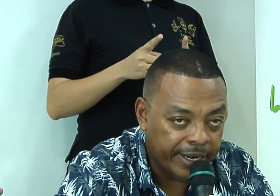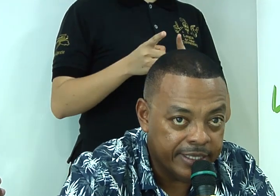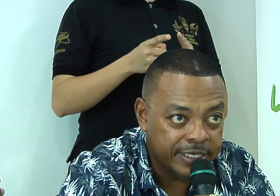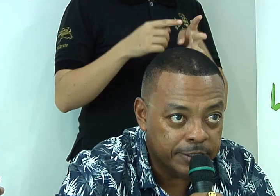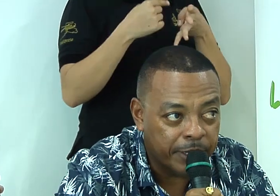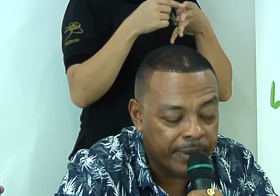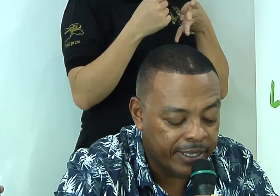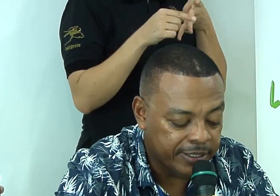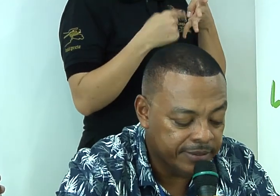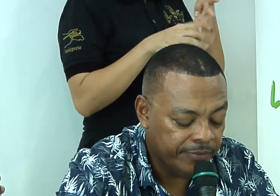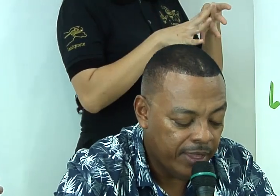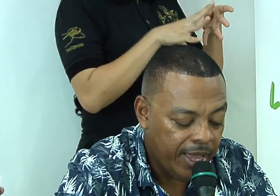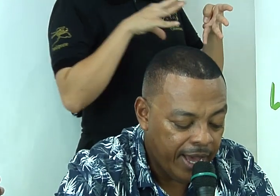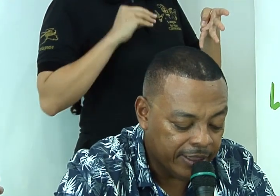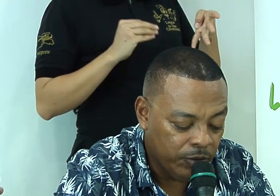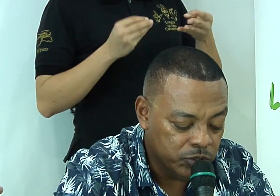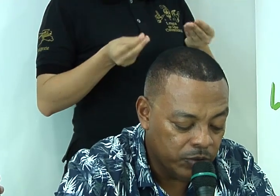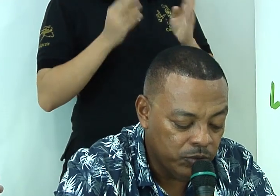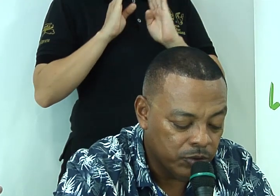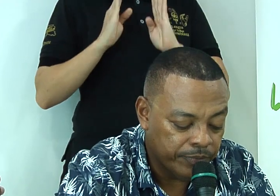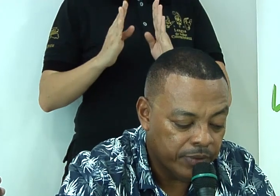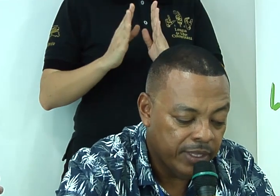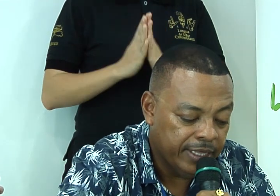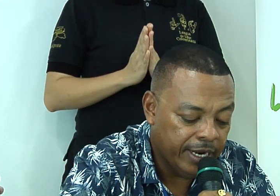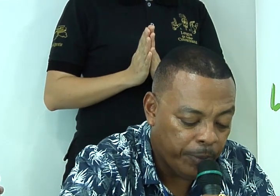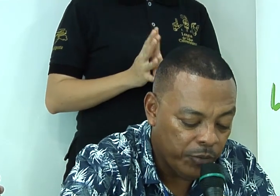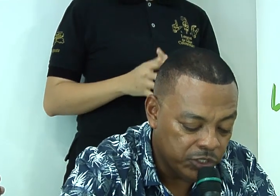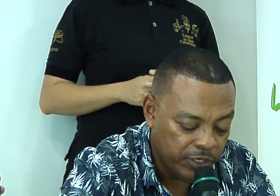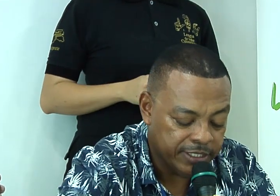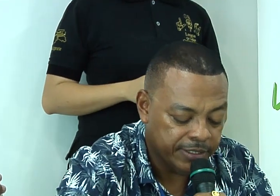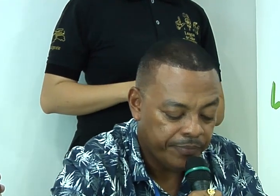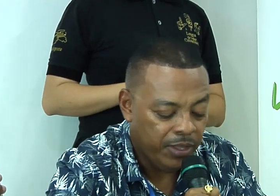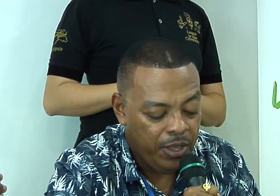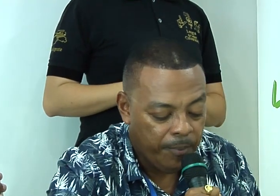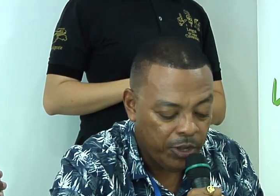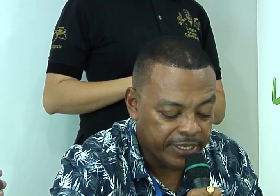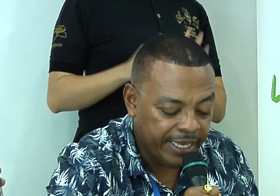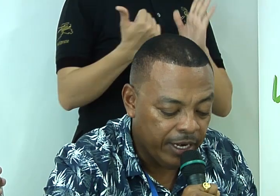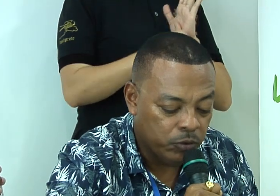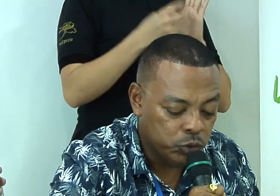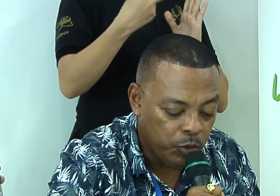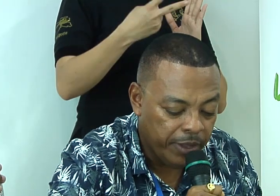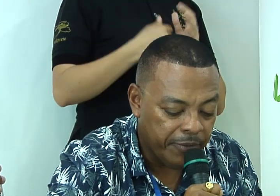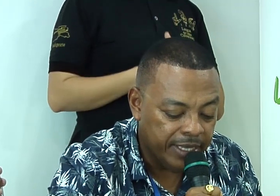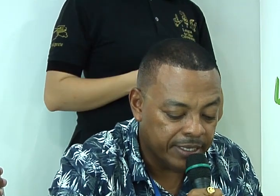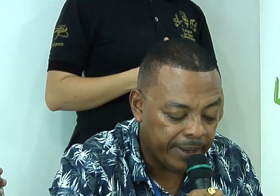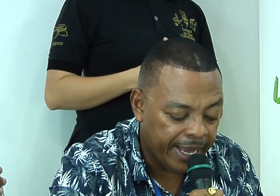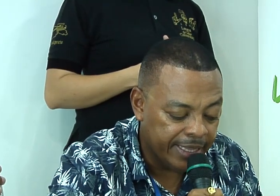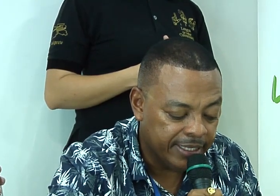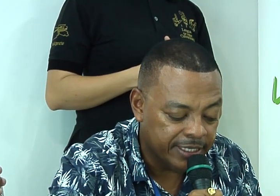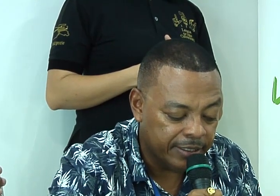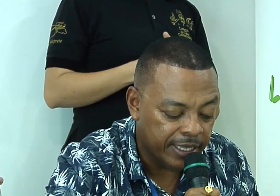de emergencias primarias. Artículo segundo de las prohibiciones. Prohíbase el consumo de